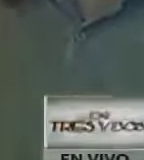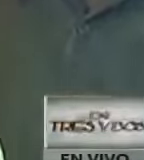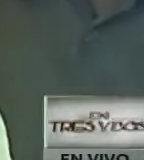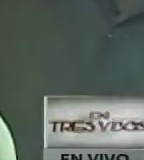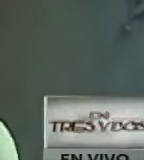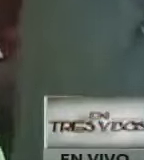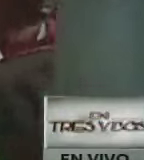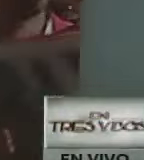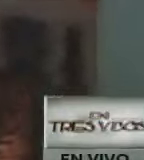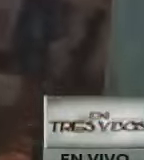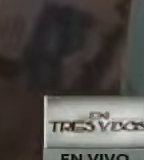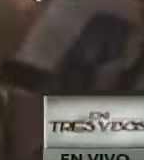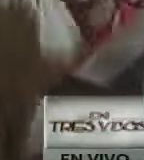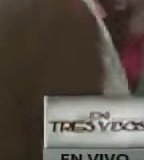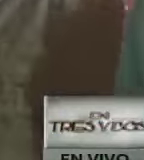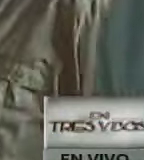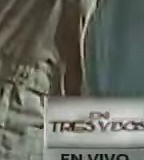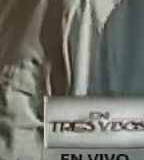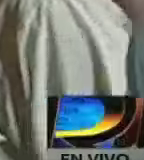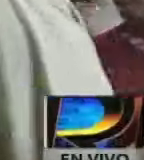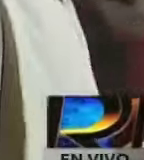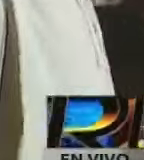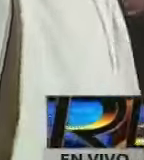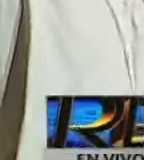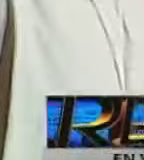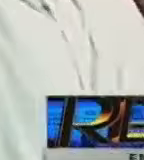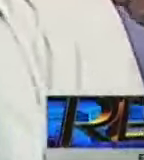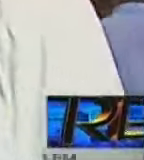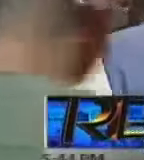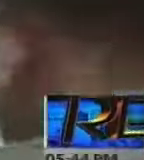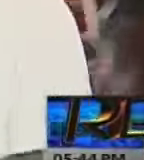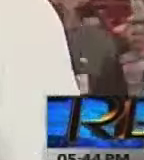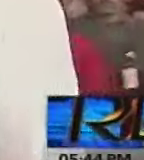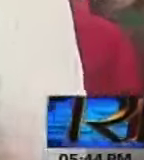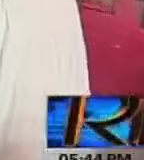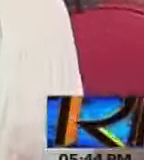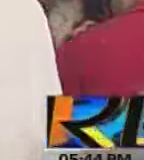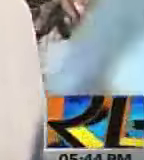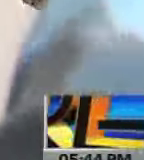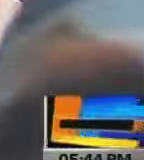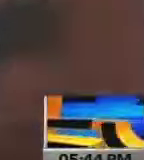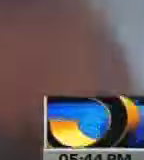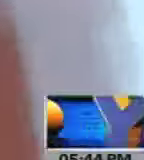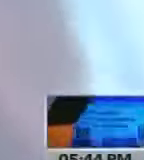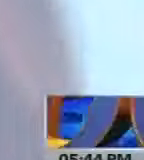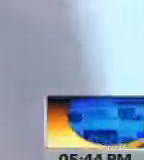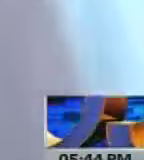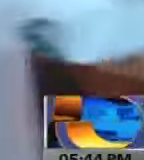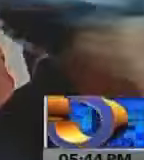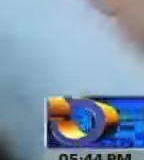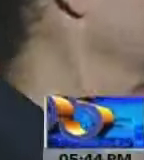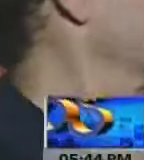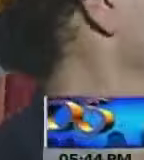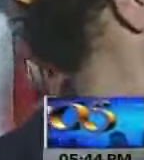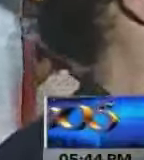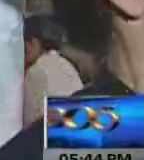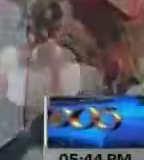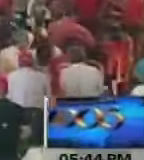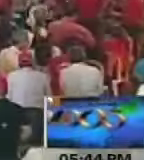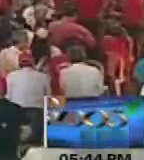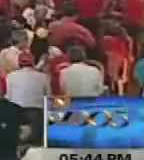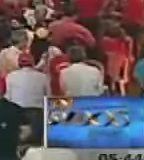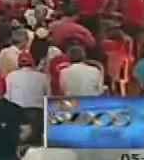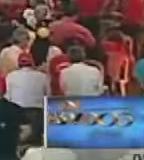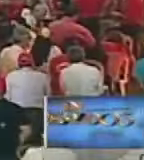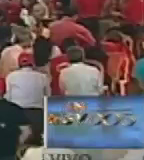el Sistema Bolivariano de Comunicación e Información, son parte del recibimiento que le hace el Poder Popular, el